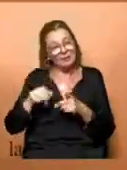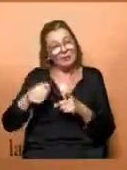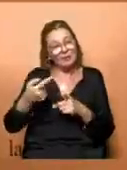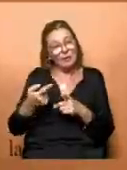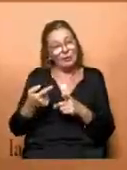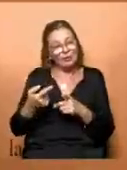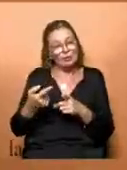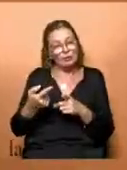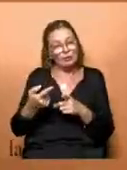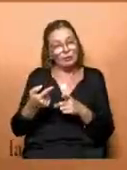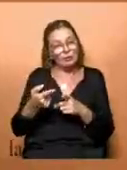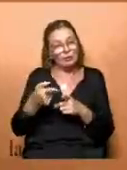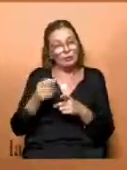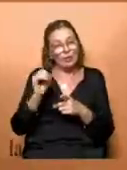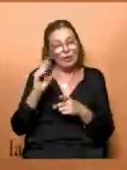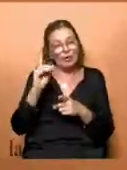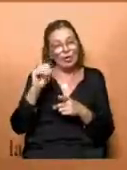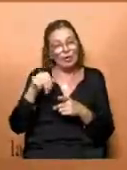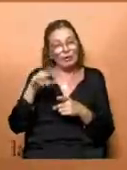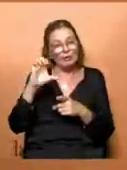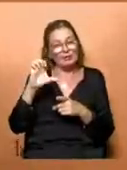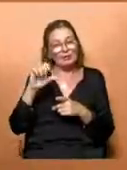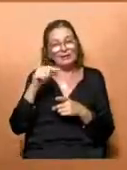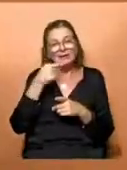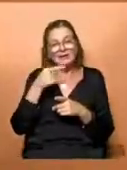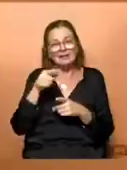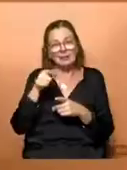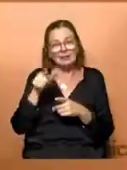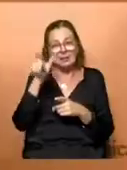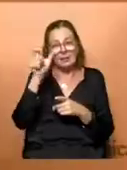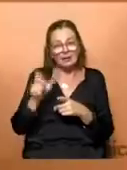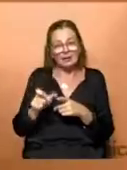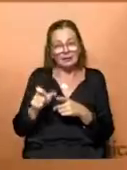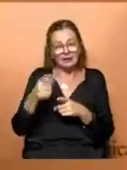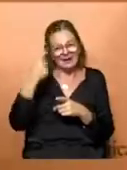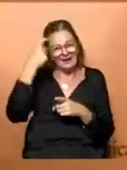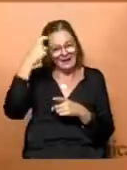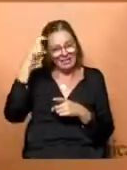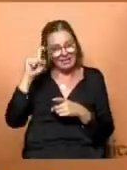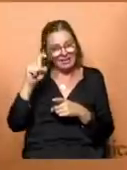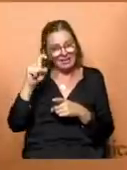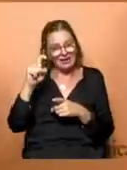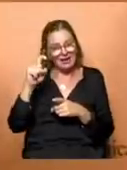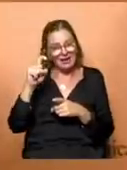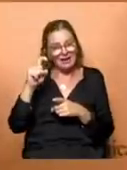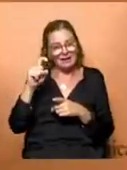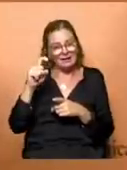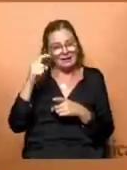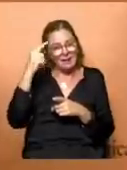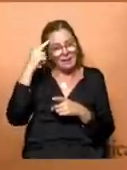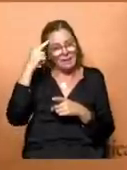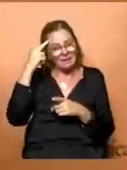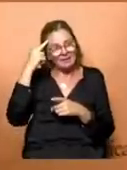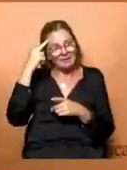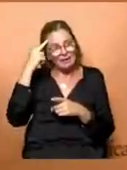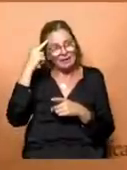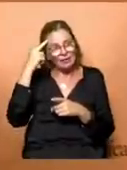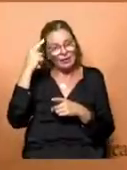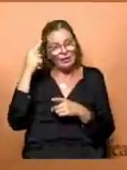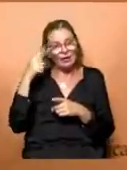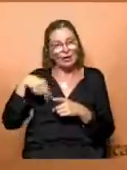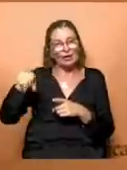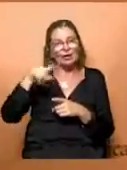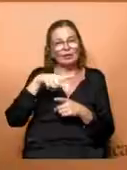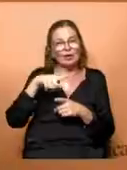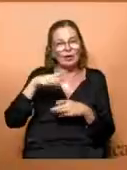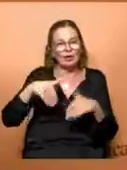de la columna de O'Donnell, en la que decía, incluso esas personas que ideológicamente están en el extremo de la meritocracia, pensando que todos tenemos